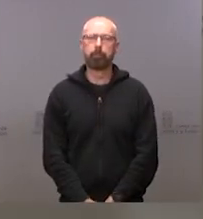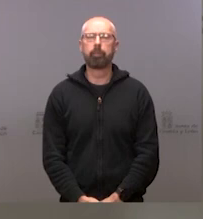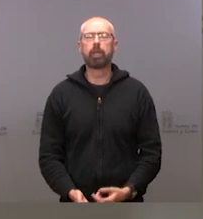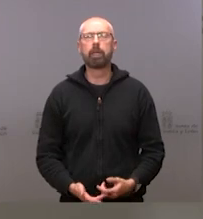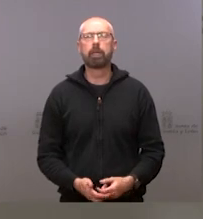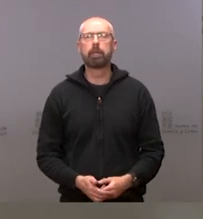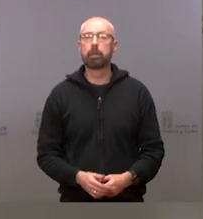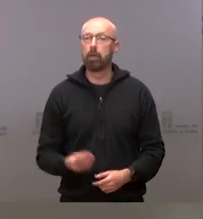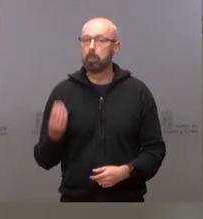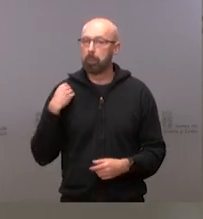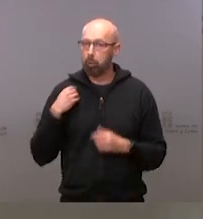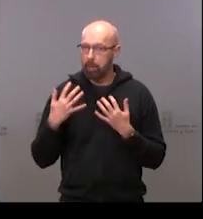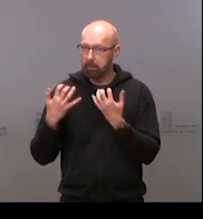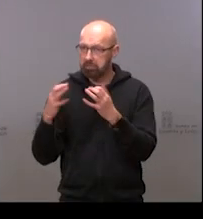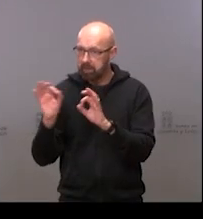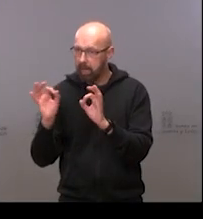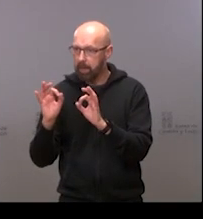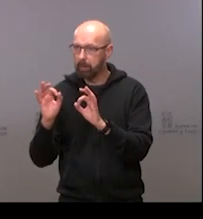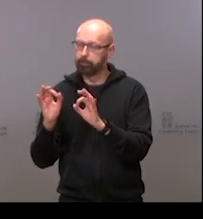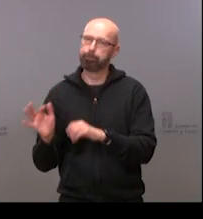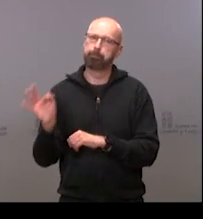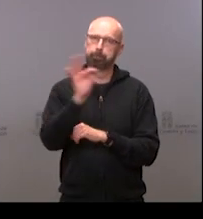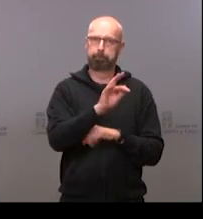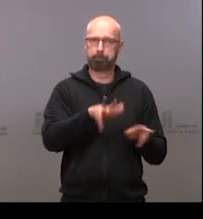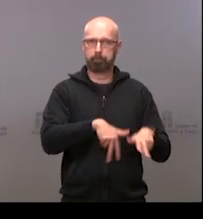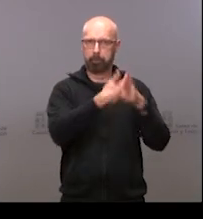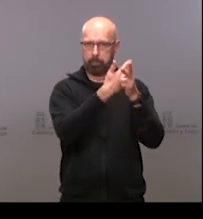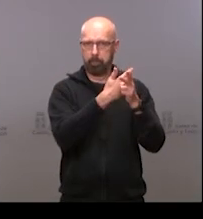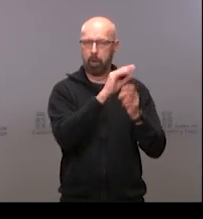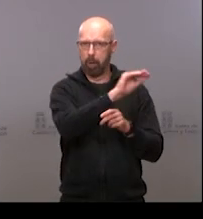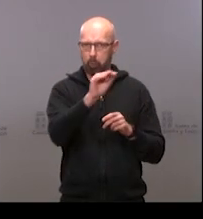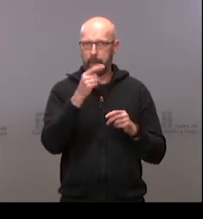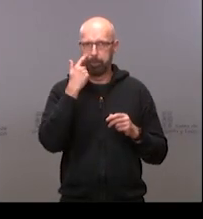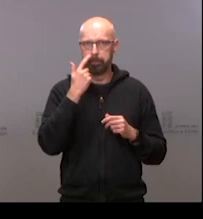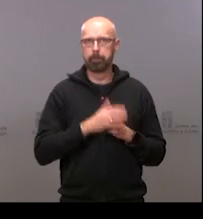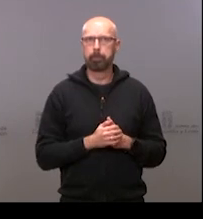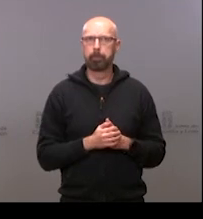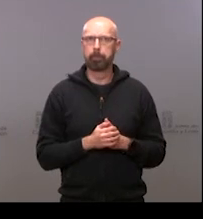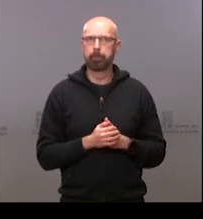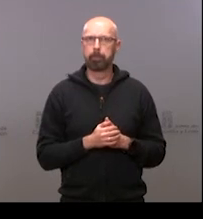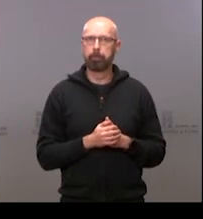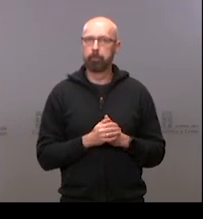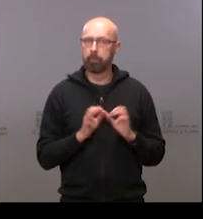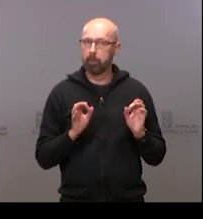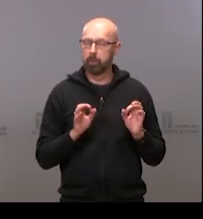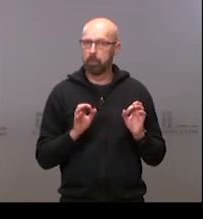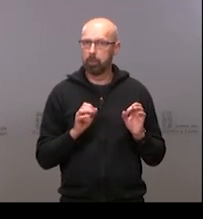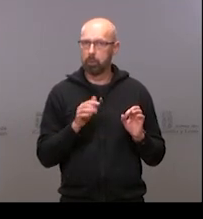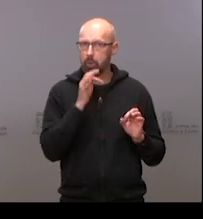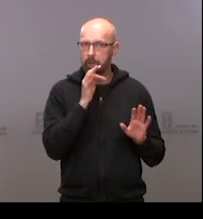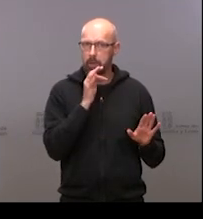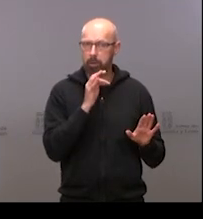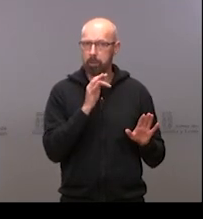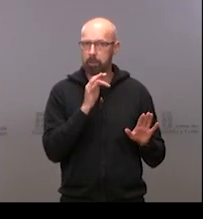si no hay más preguntas en la sala vamos a dar paso como siempre a nuestros compañeros si es posible no pues adaptamos